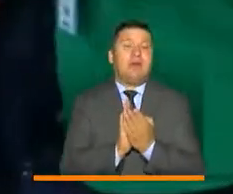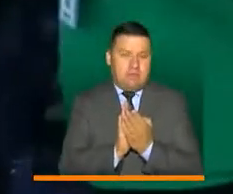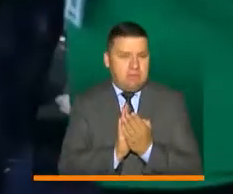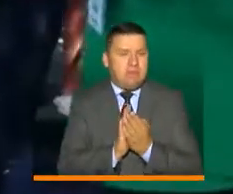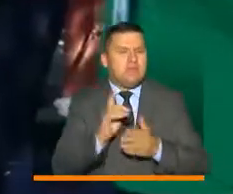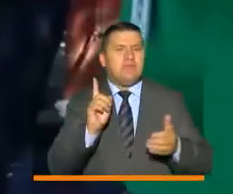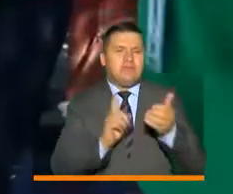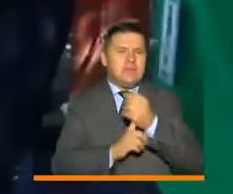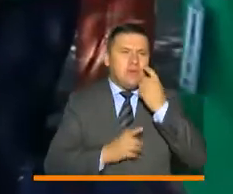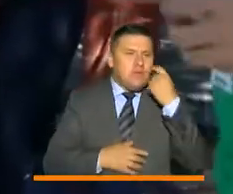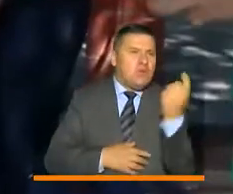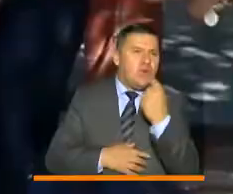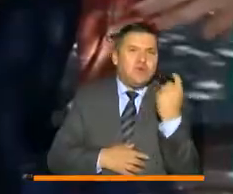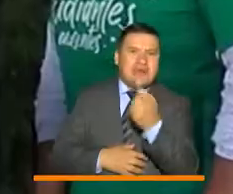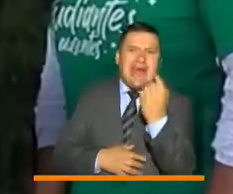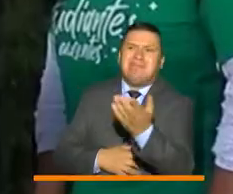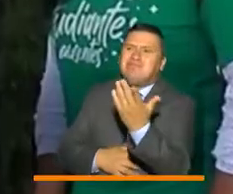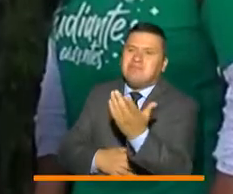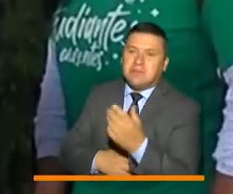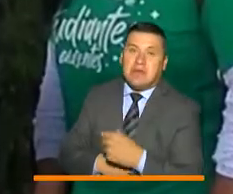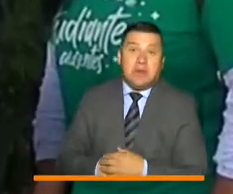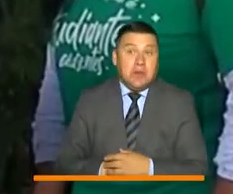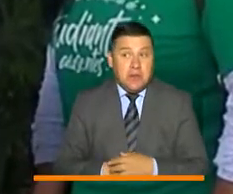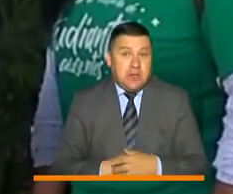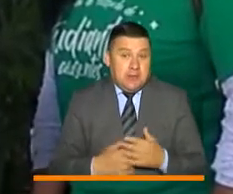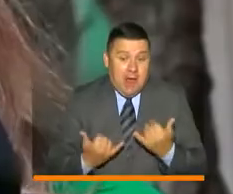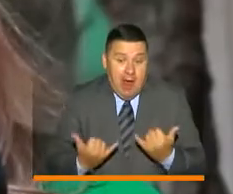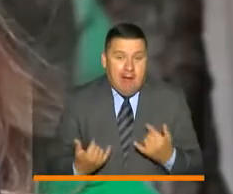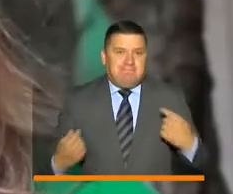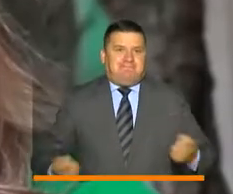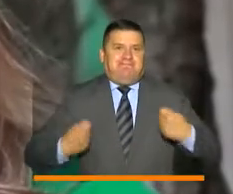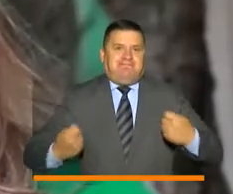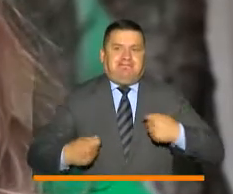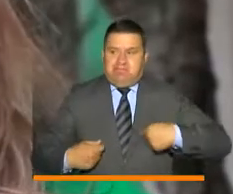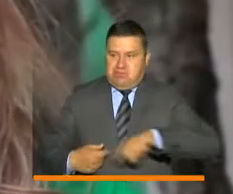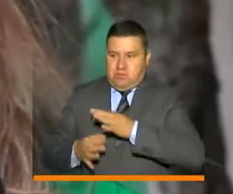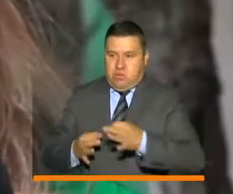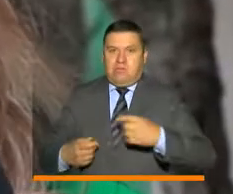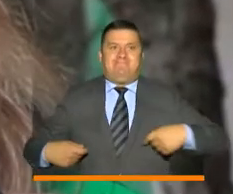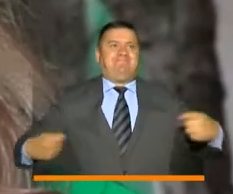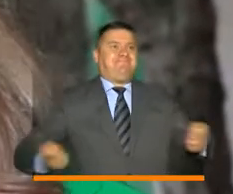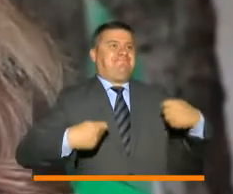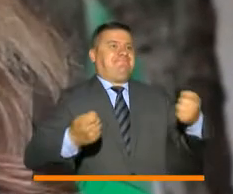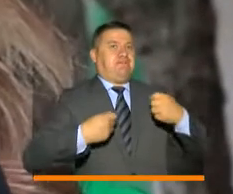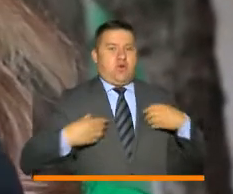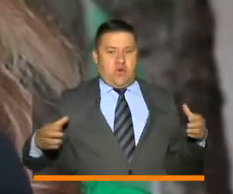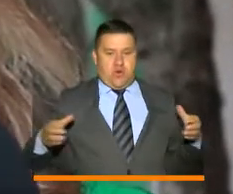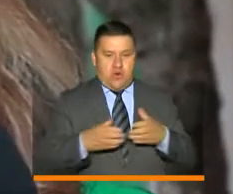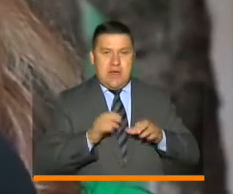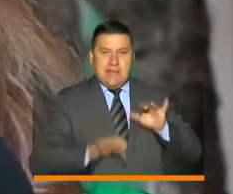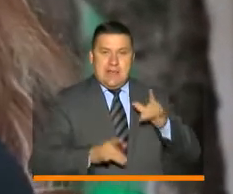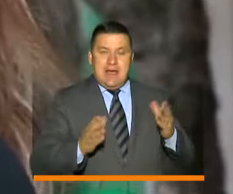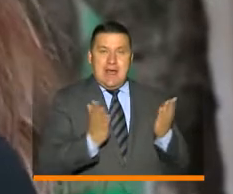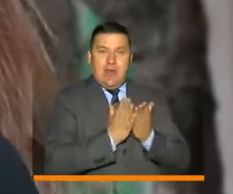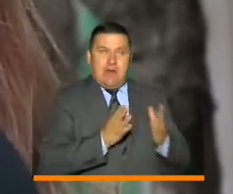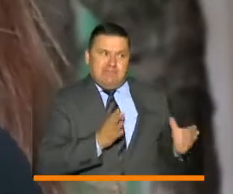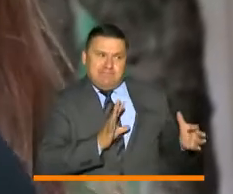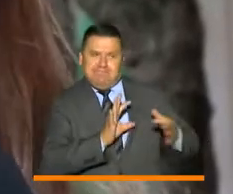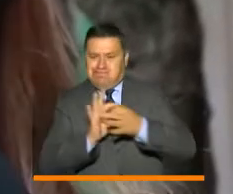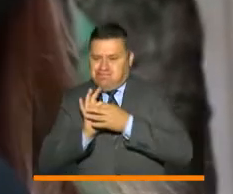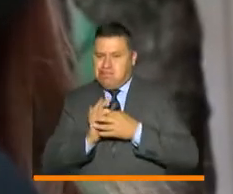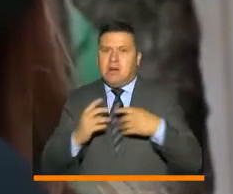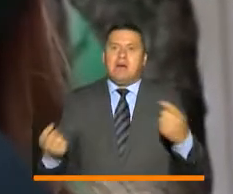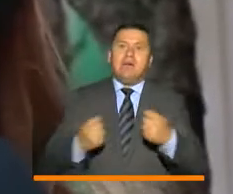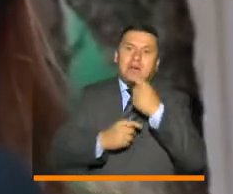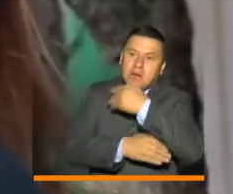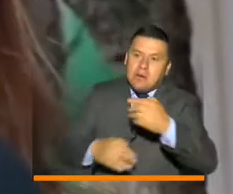se encuentran la búsqueda activa. Esta es una campaña que adelanta el municipio con todo el equipo de la Secretaría de Educación, buscando